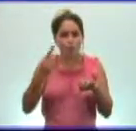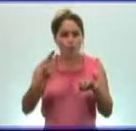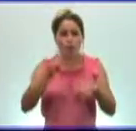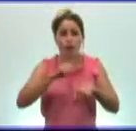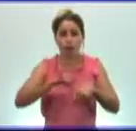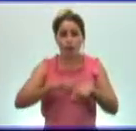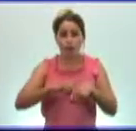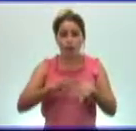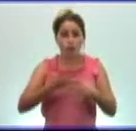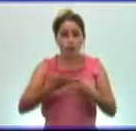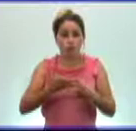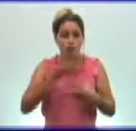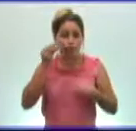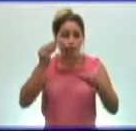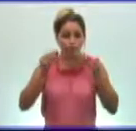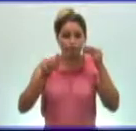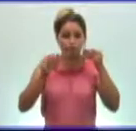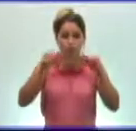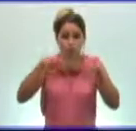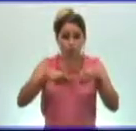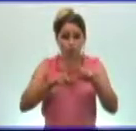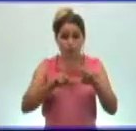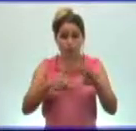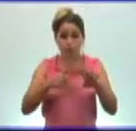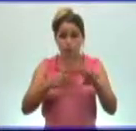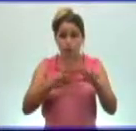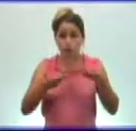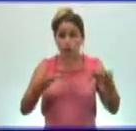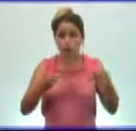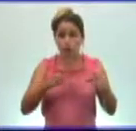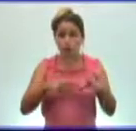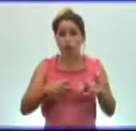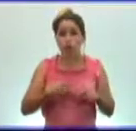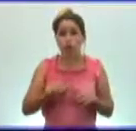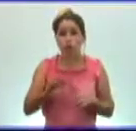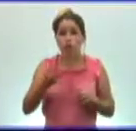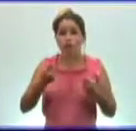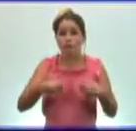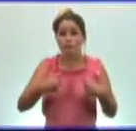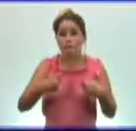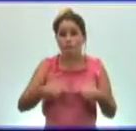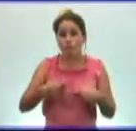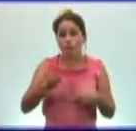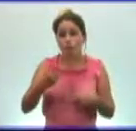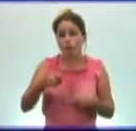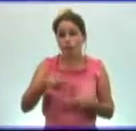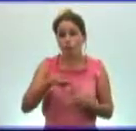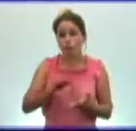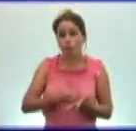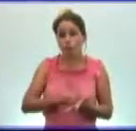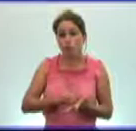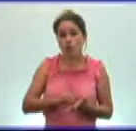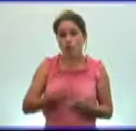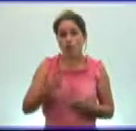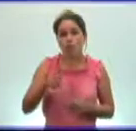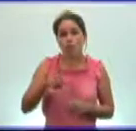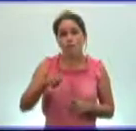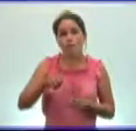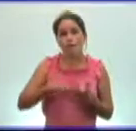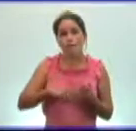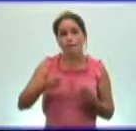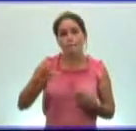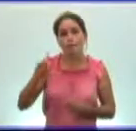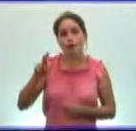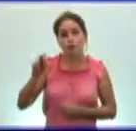de analizar estas sustancias, no debemos ni clasificarlas en cuanto al tipo de partícula, ni definir el